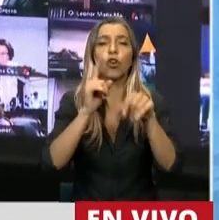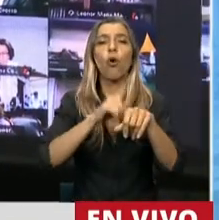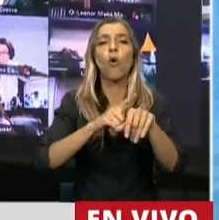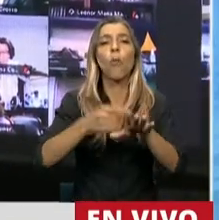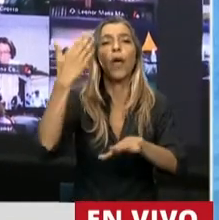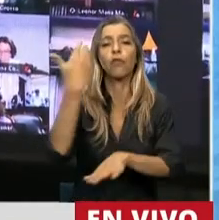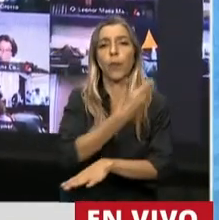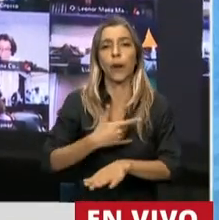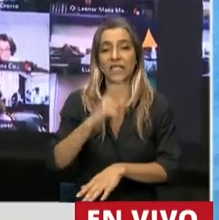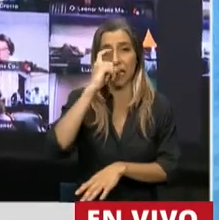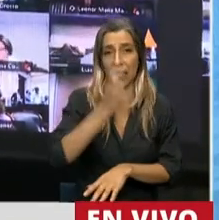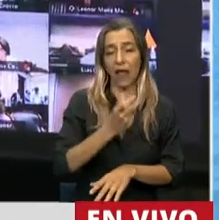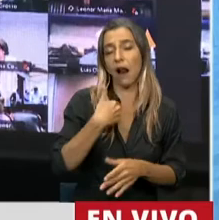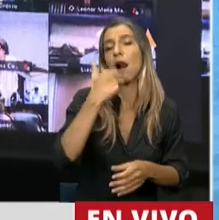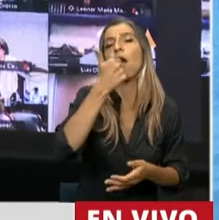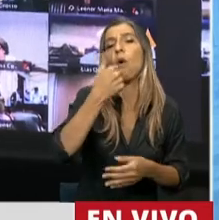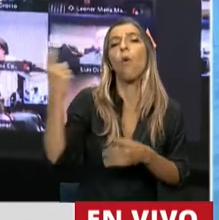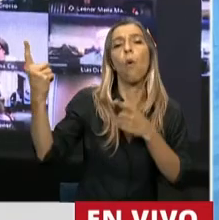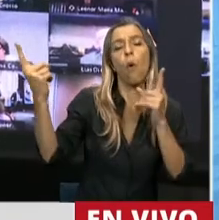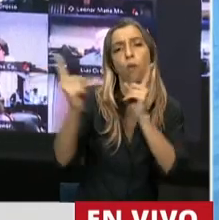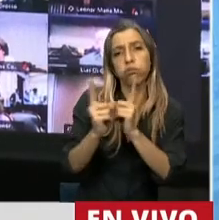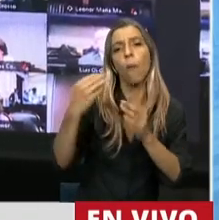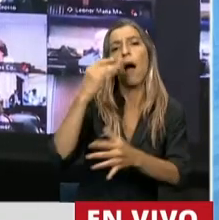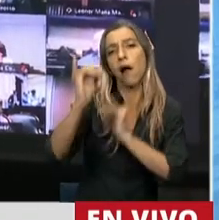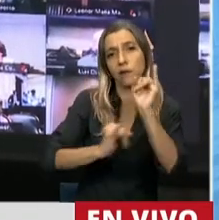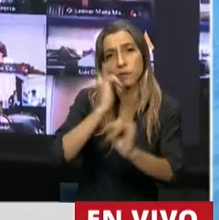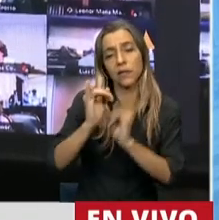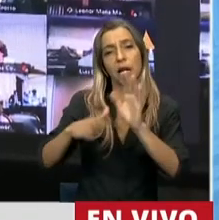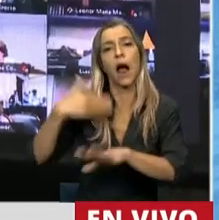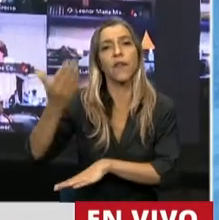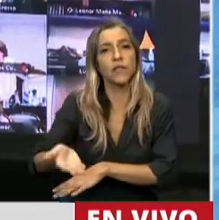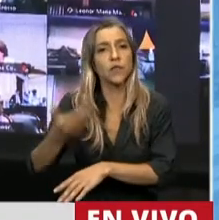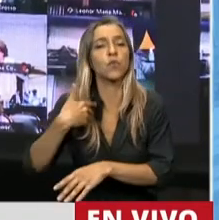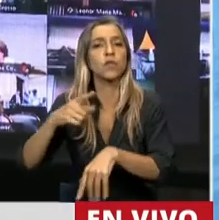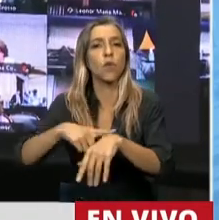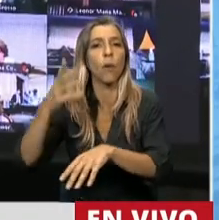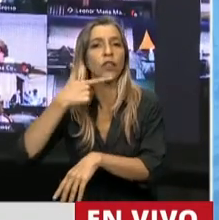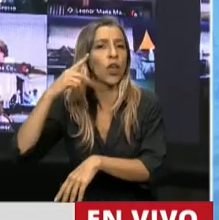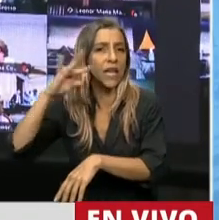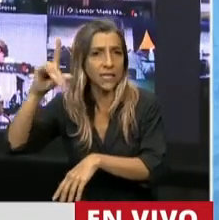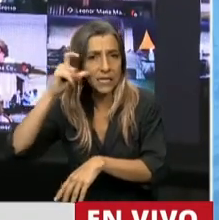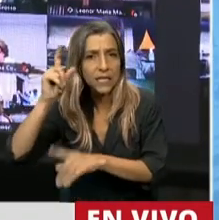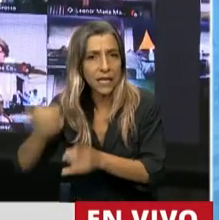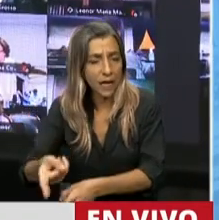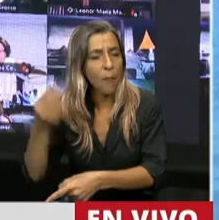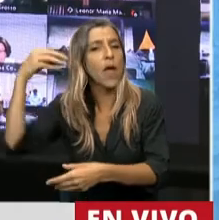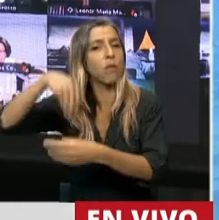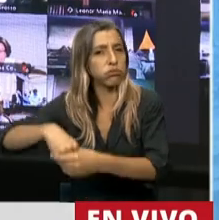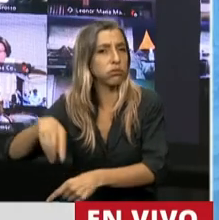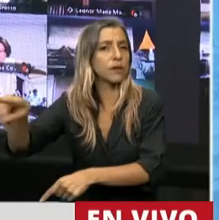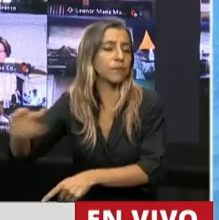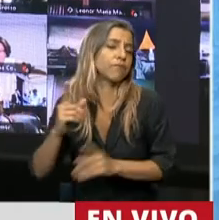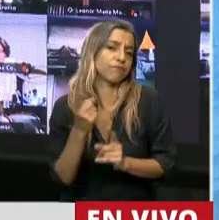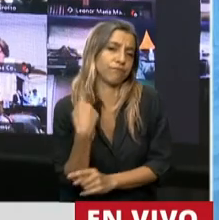presidente, estuvo cerca de la gestión de la bochornosa CIDE en aquel tiempo de Fernando de Santibáñez, ¿no? Así que en